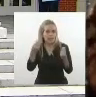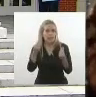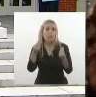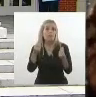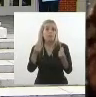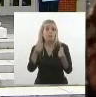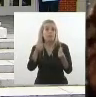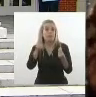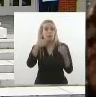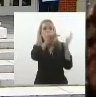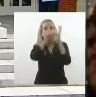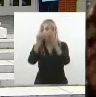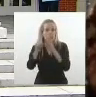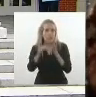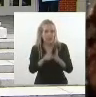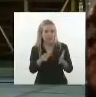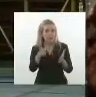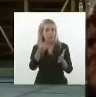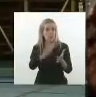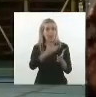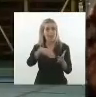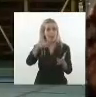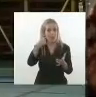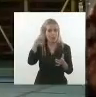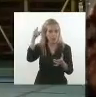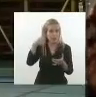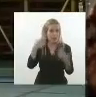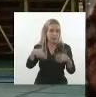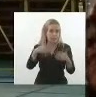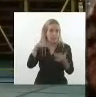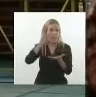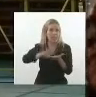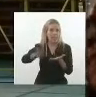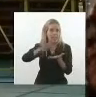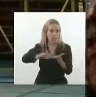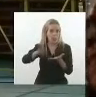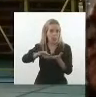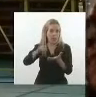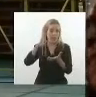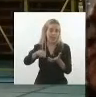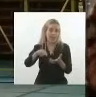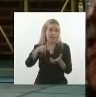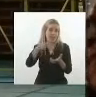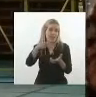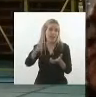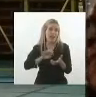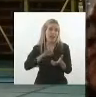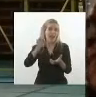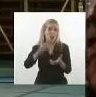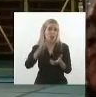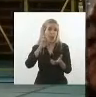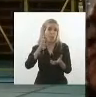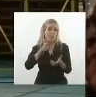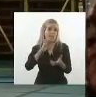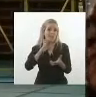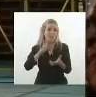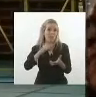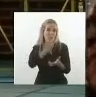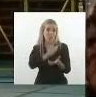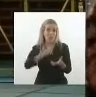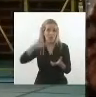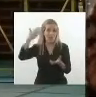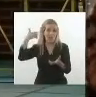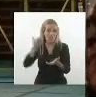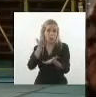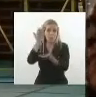ponen a los países que se excedieron en el cupo crediticio es decir en el cupo de crédito que reciben el problema cuál es que nosotros no nos excedimos